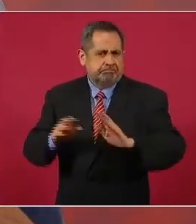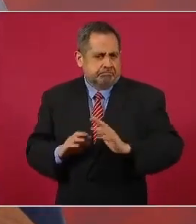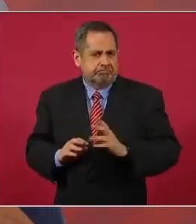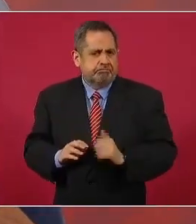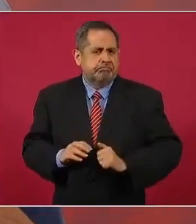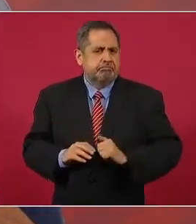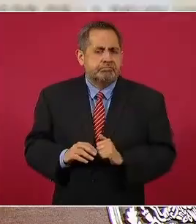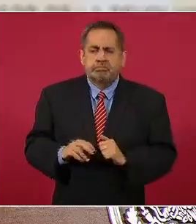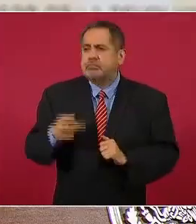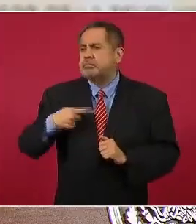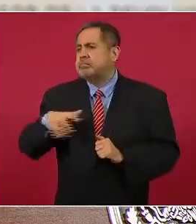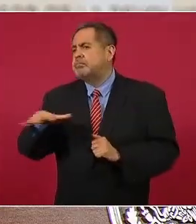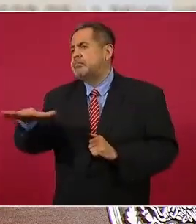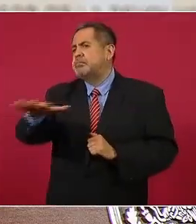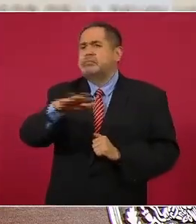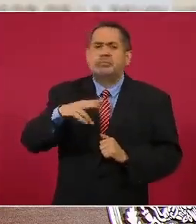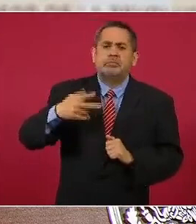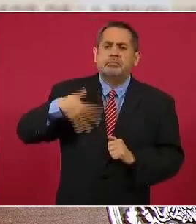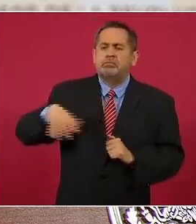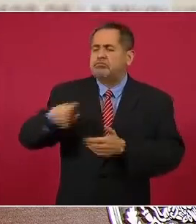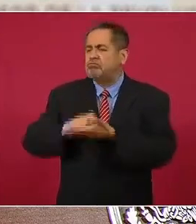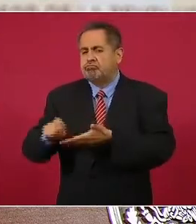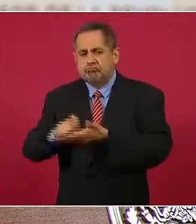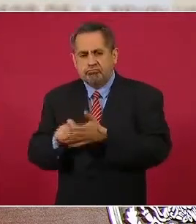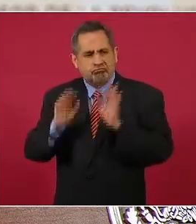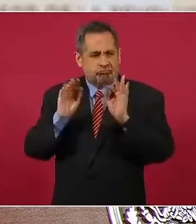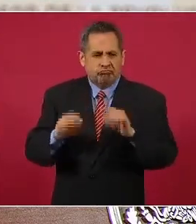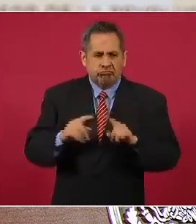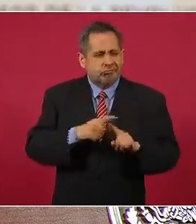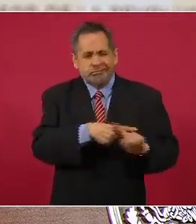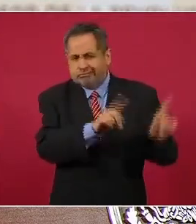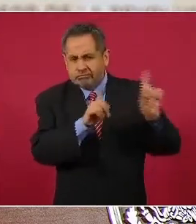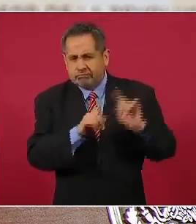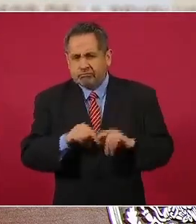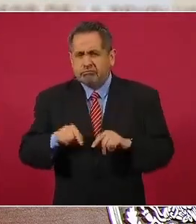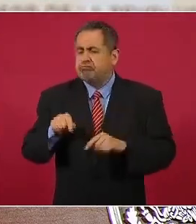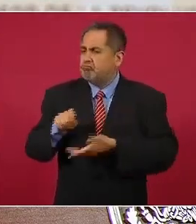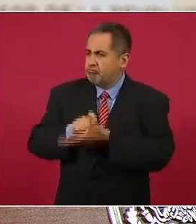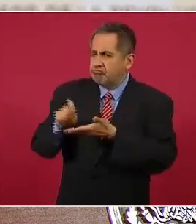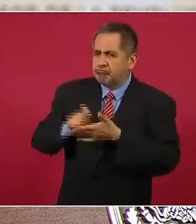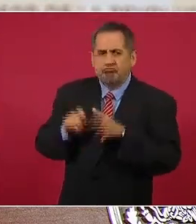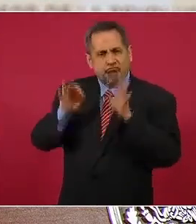con el pueblo, con la gente, otro periodismo.